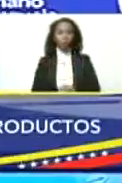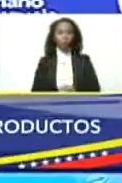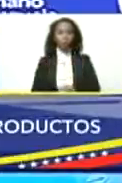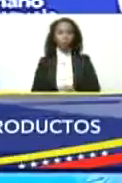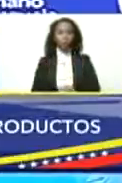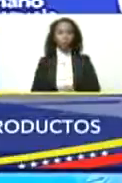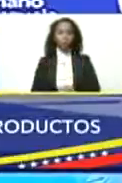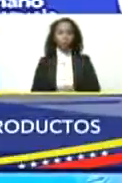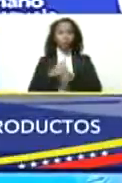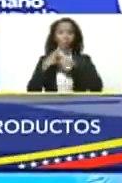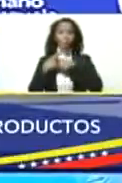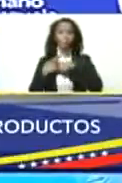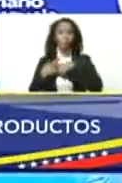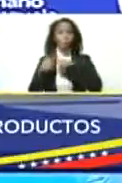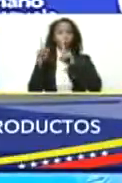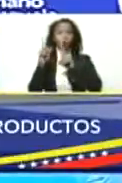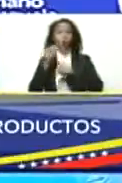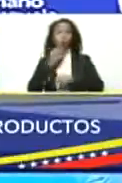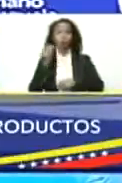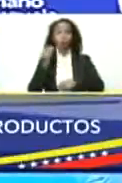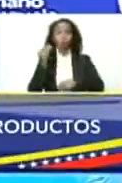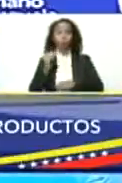Luego otros muchachos